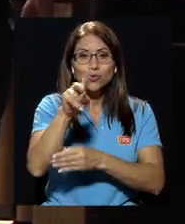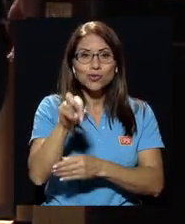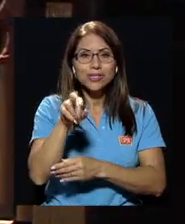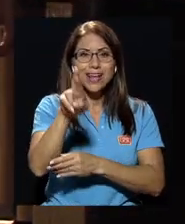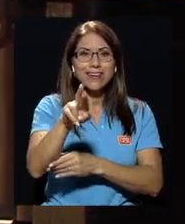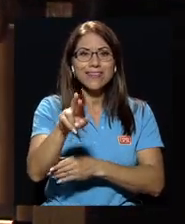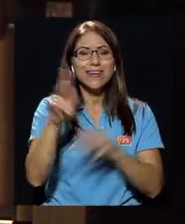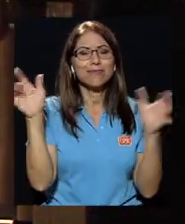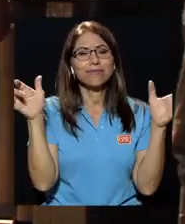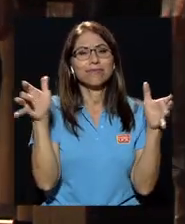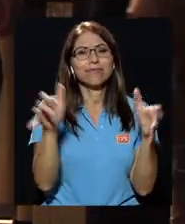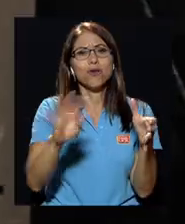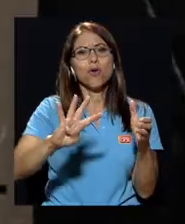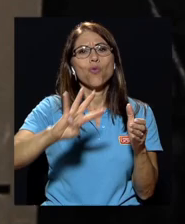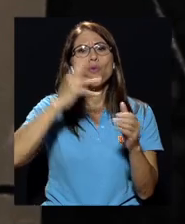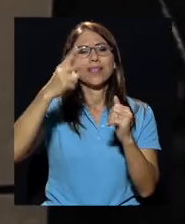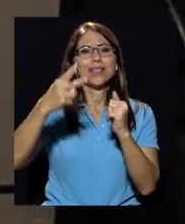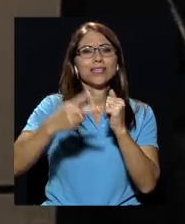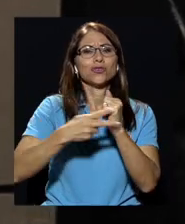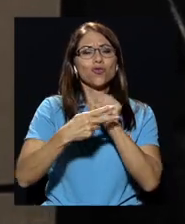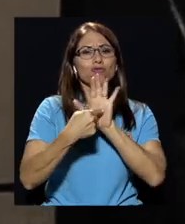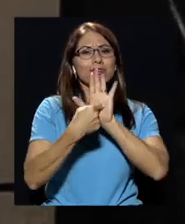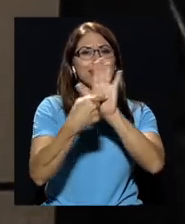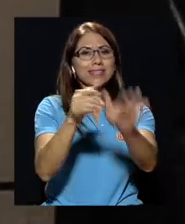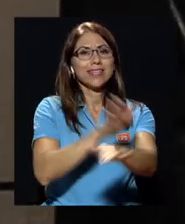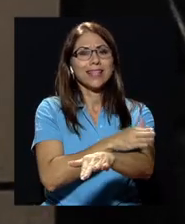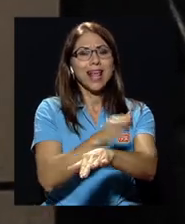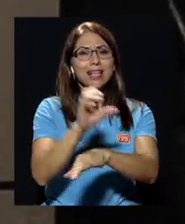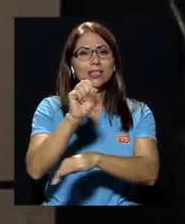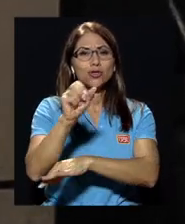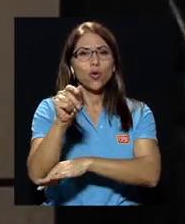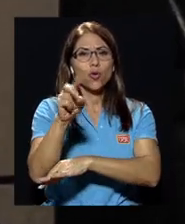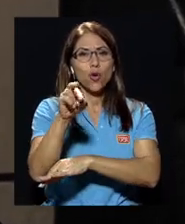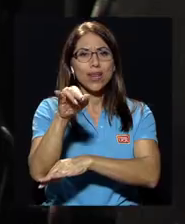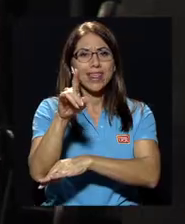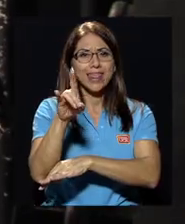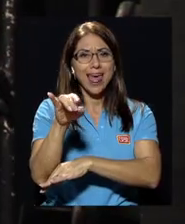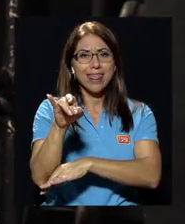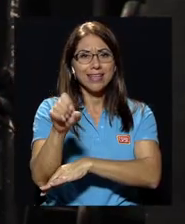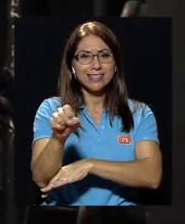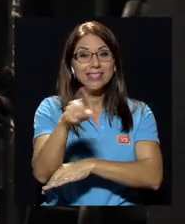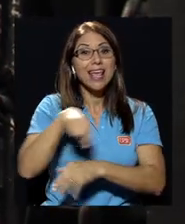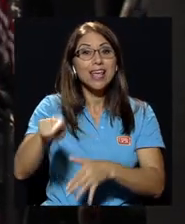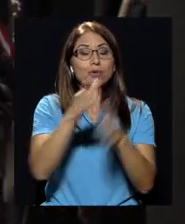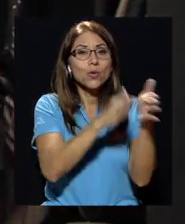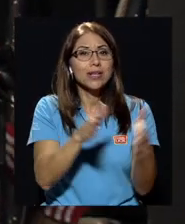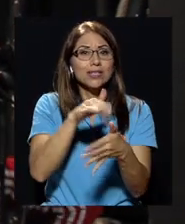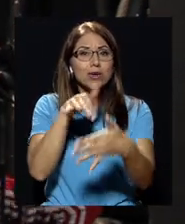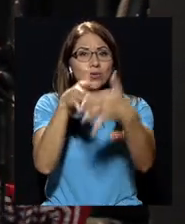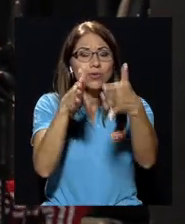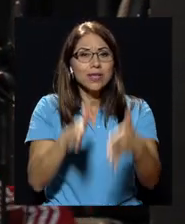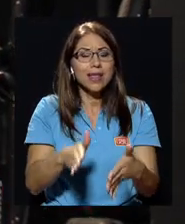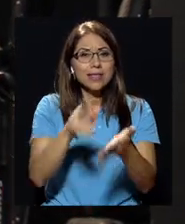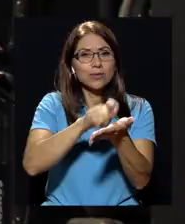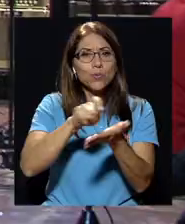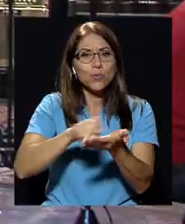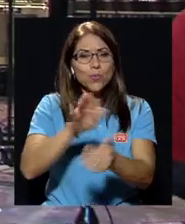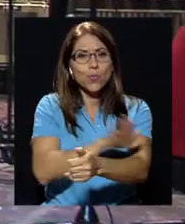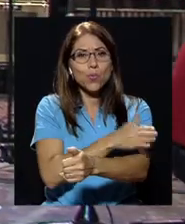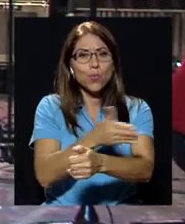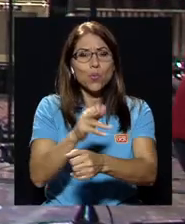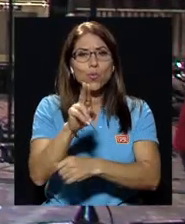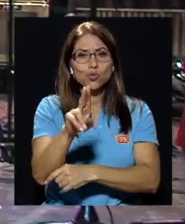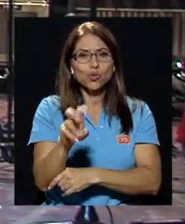recital Sonoridades. Esta iniciativa es organizada por los y las estudiantes de composición musical de la UCR